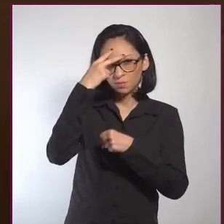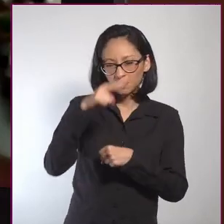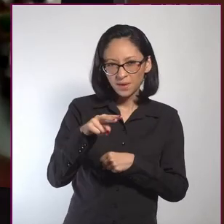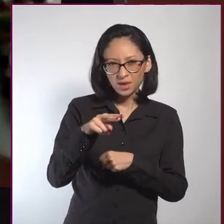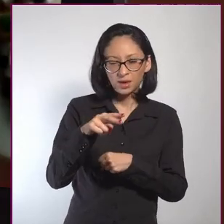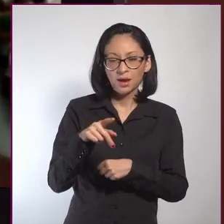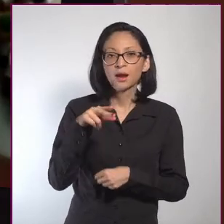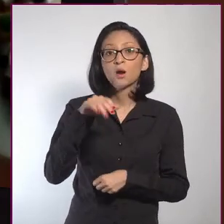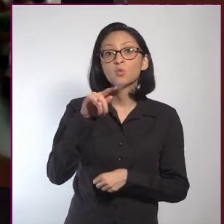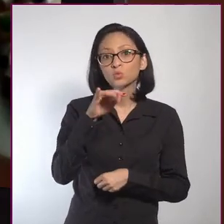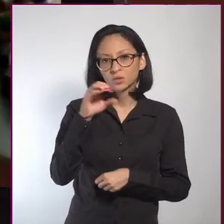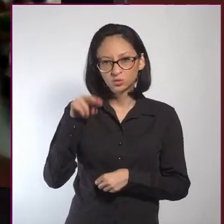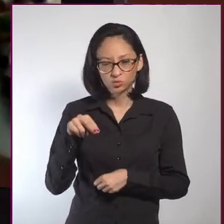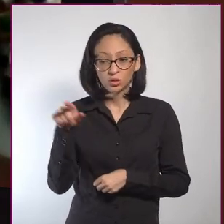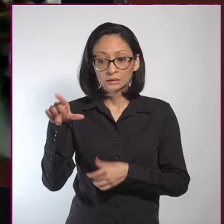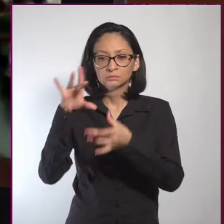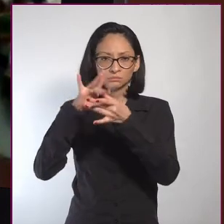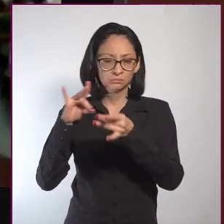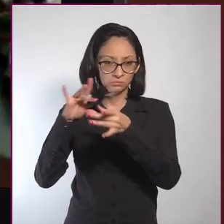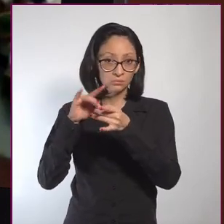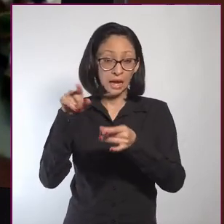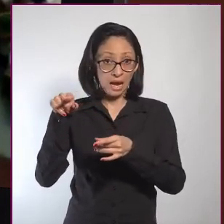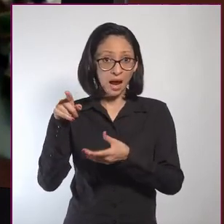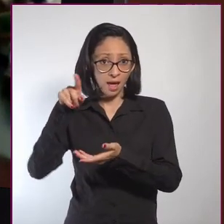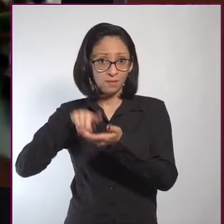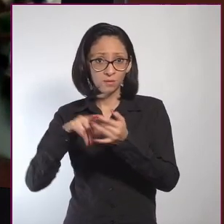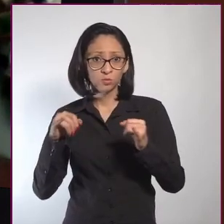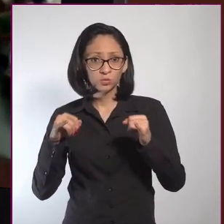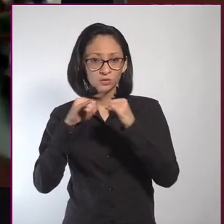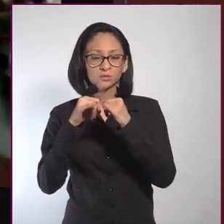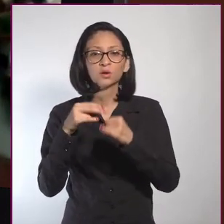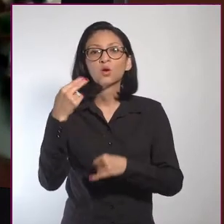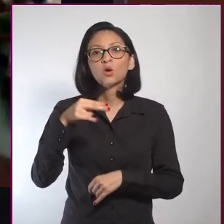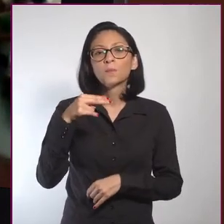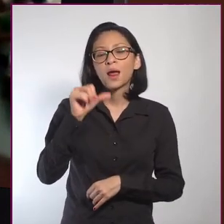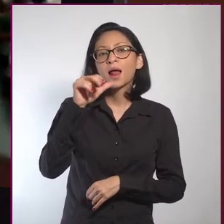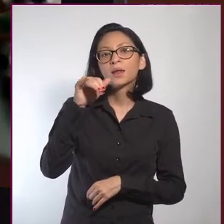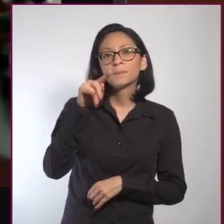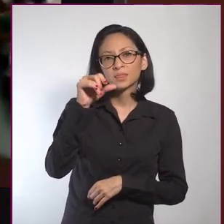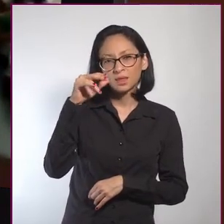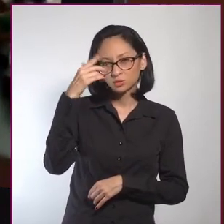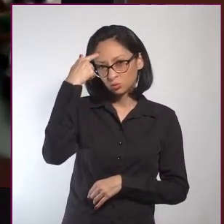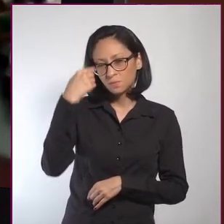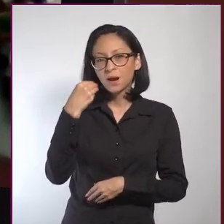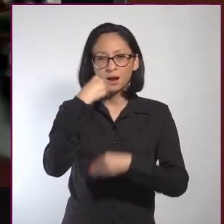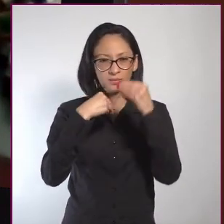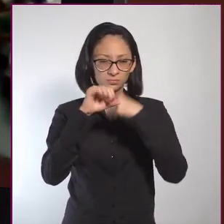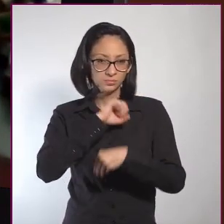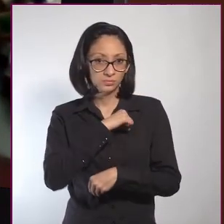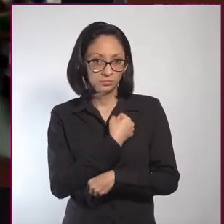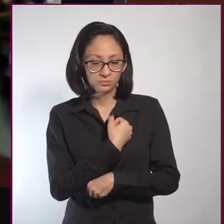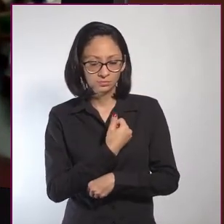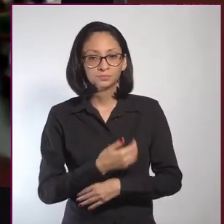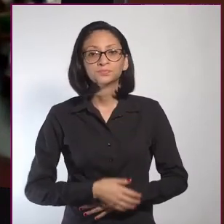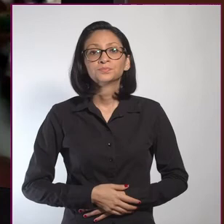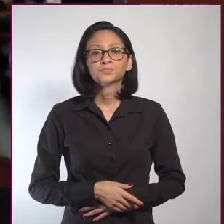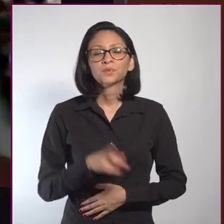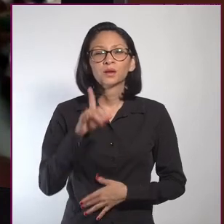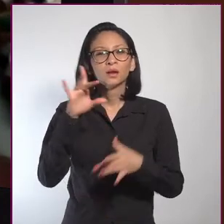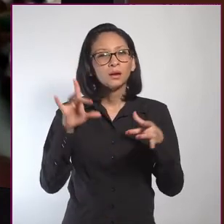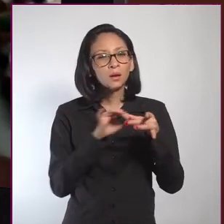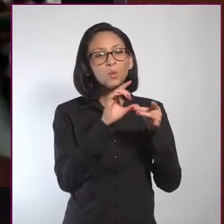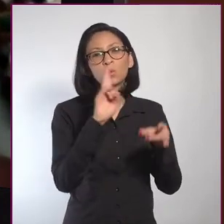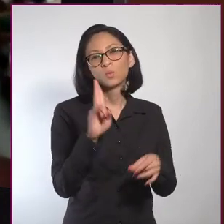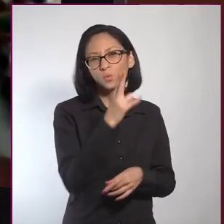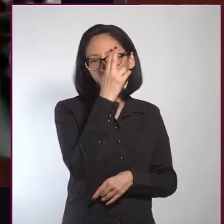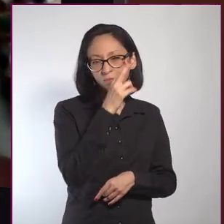Endocrinología. El instituto tiene un proyecto llamado Alimentación para la Salud en colaboración con la UNAM y el